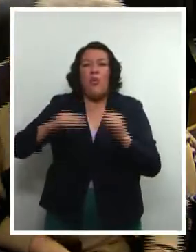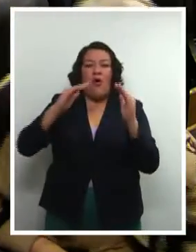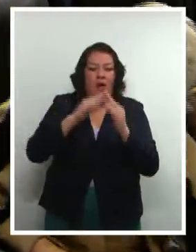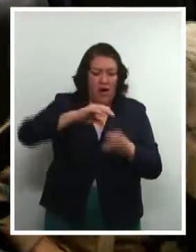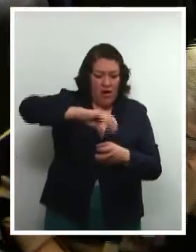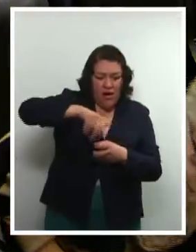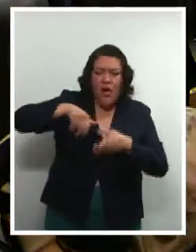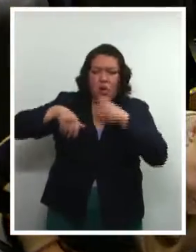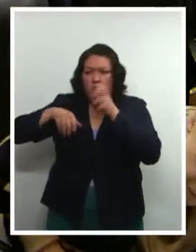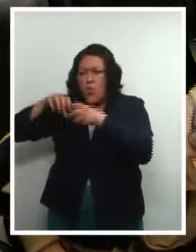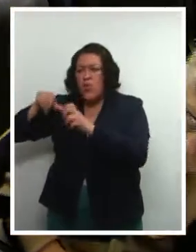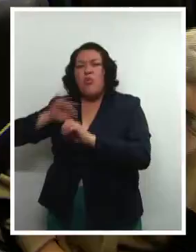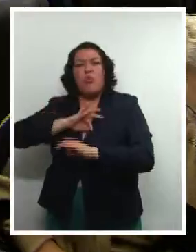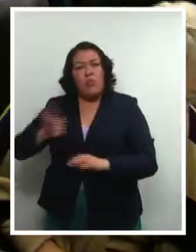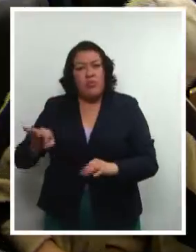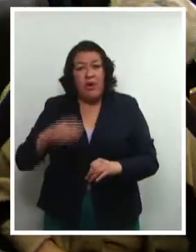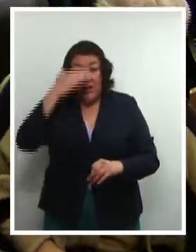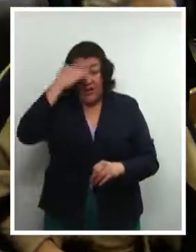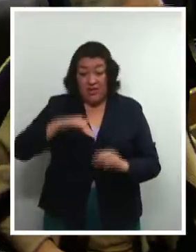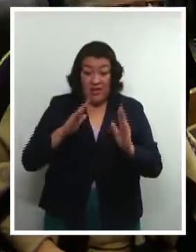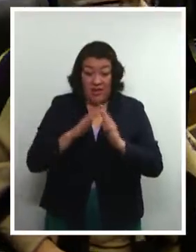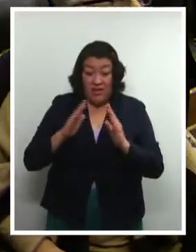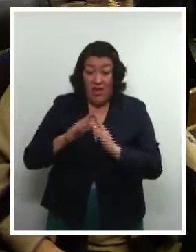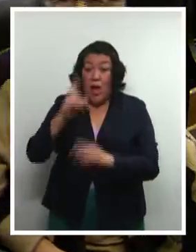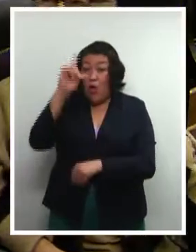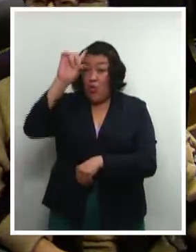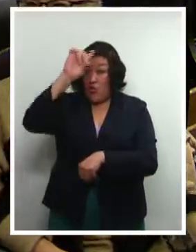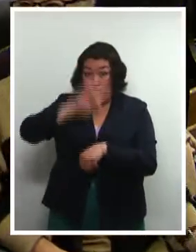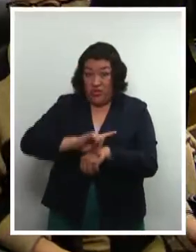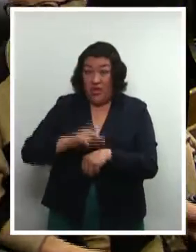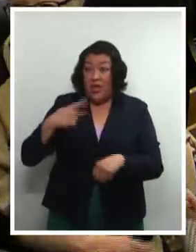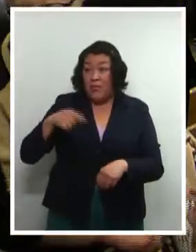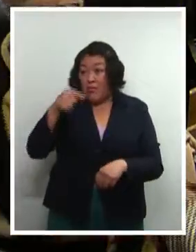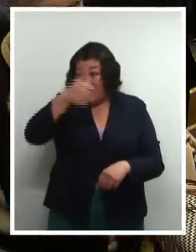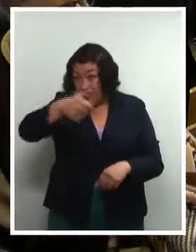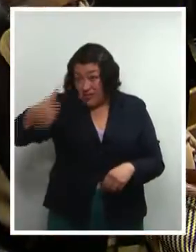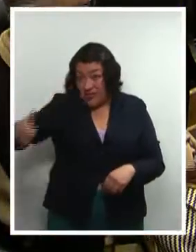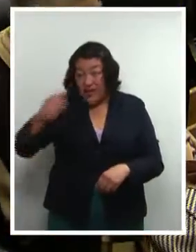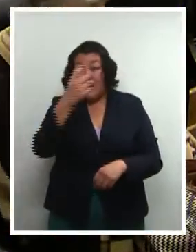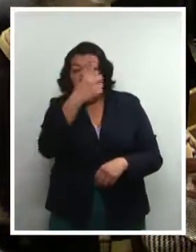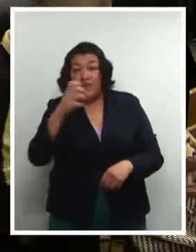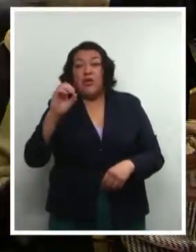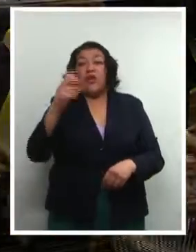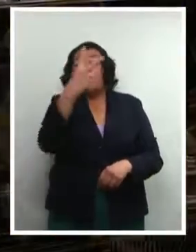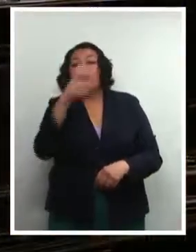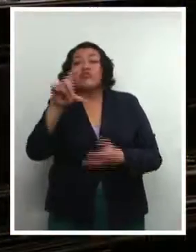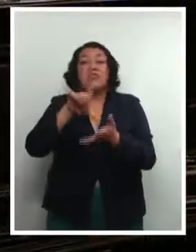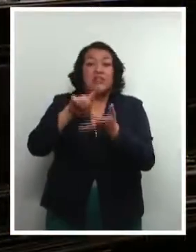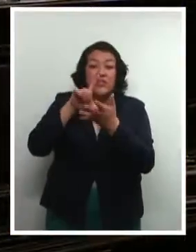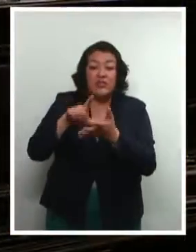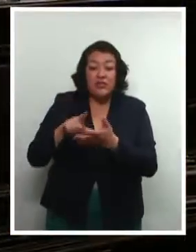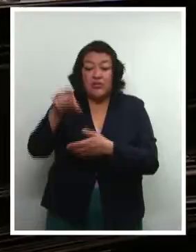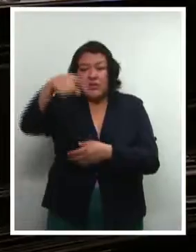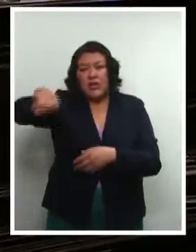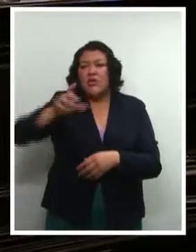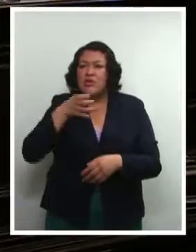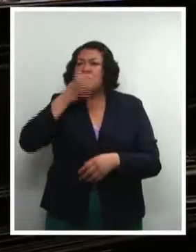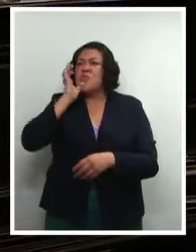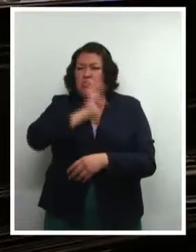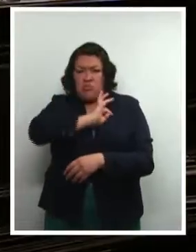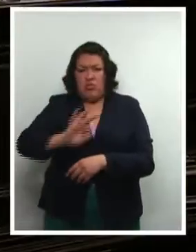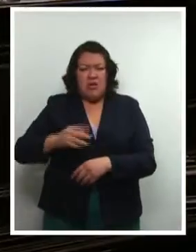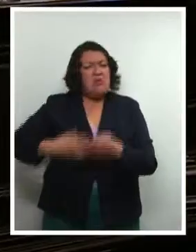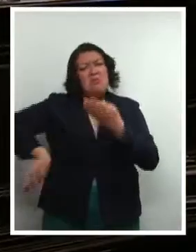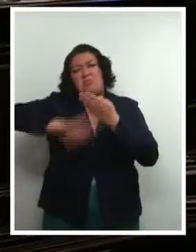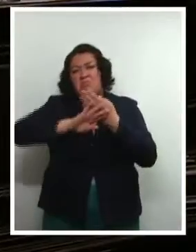casa, un promedio de 100 a 200 litros por persona al día y bajos niveles de riesgo para la salud pública. Tal y